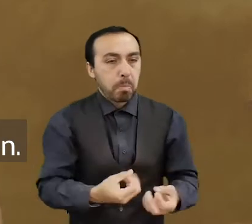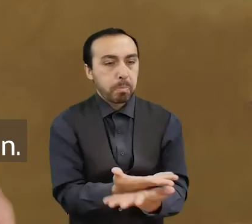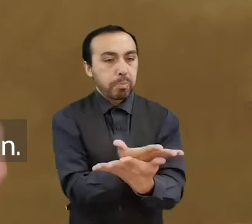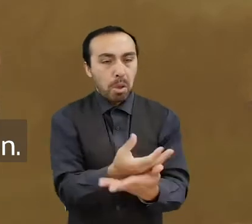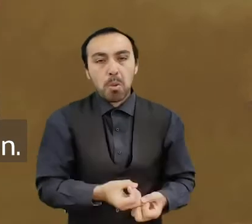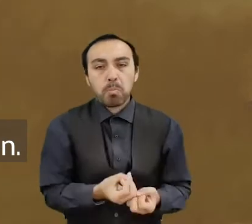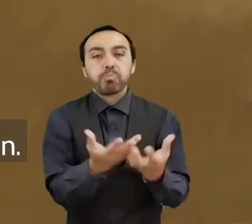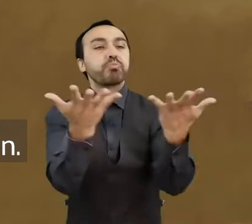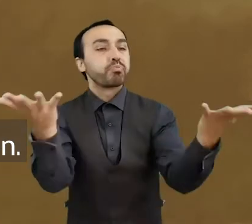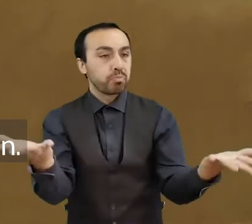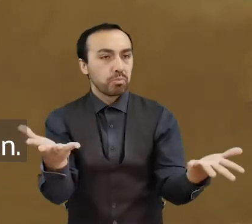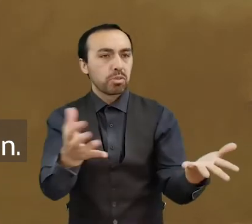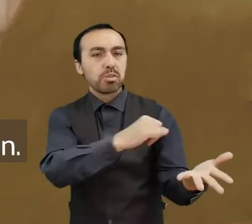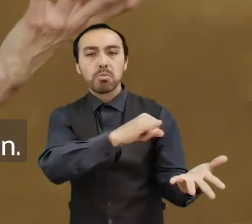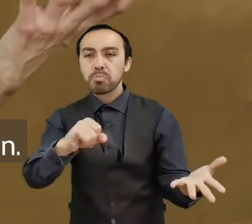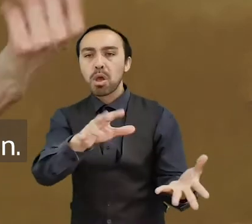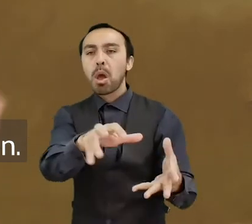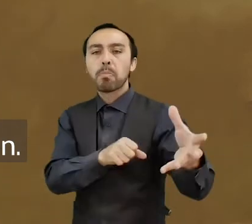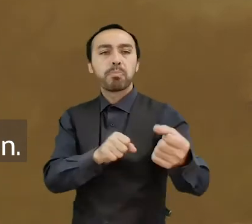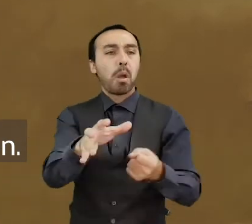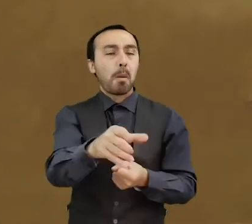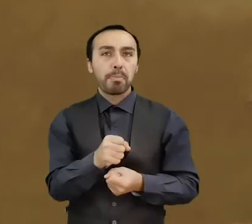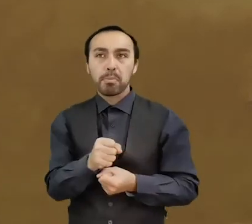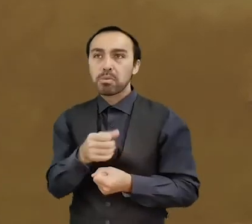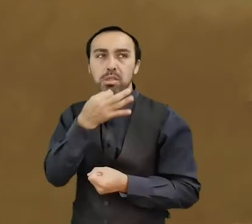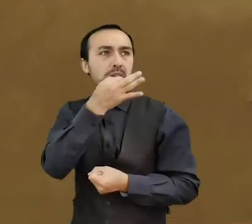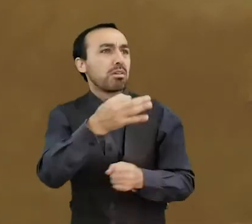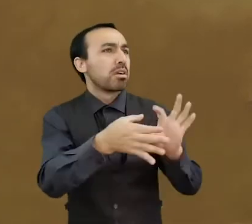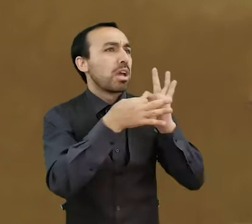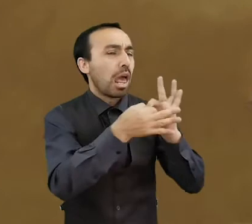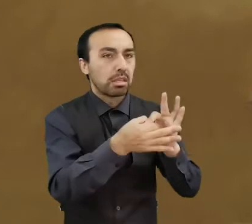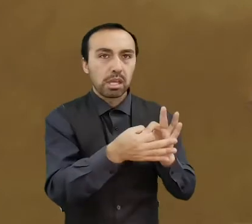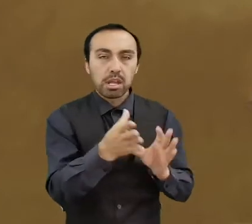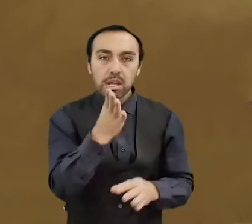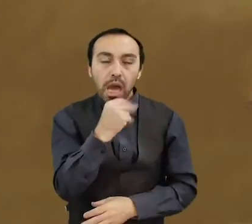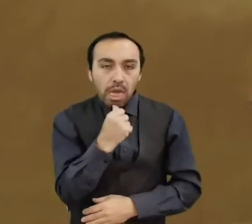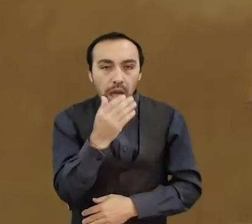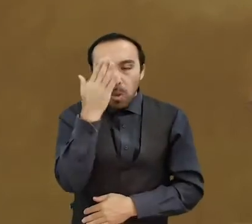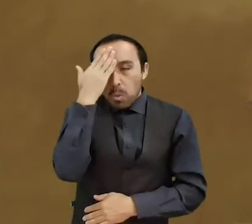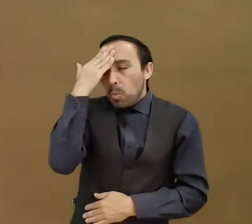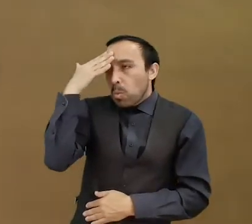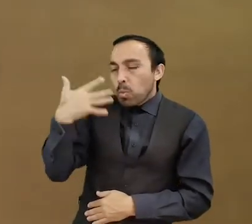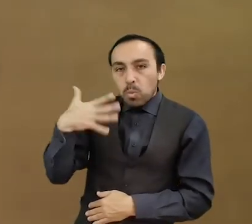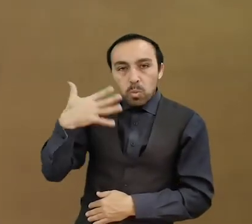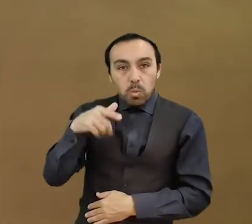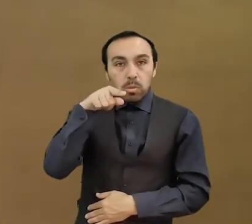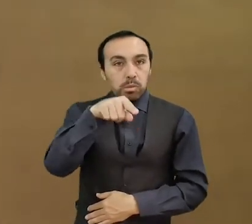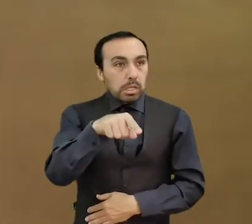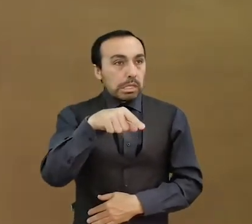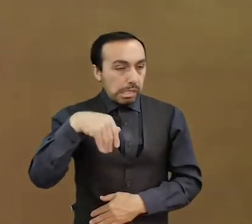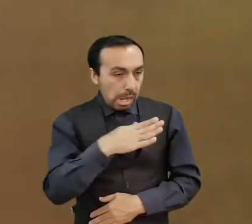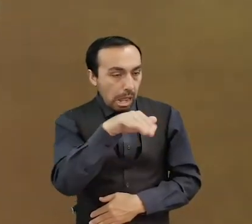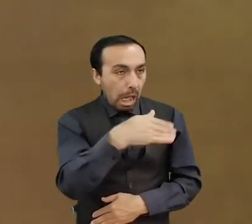recogieron todos los peces y no agradecieron por este motivo calca y se enojó muchísimo